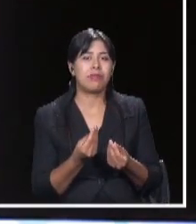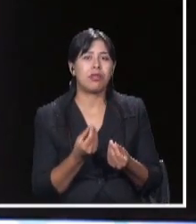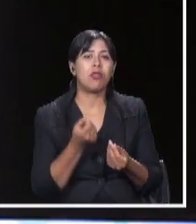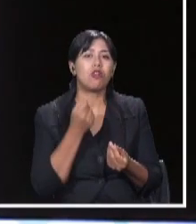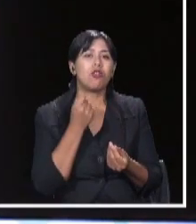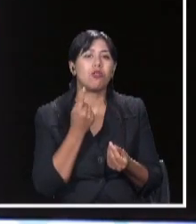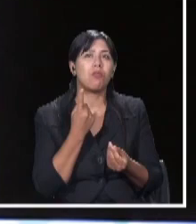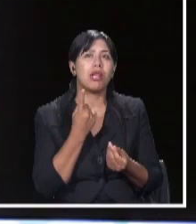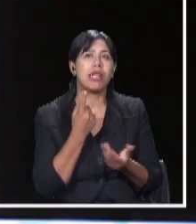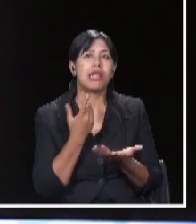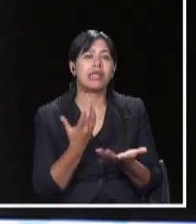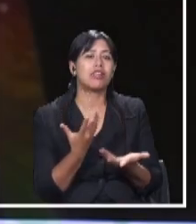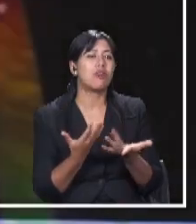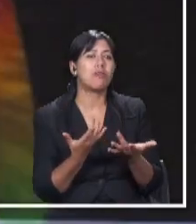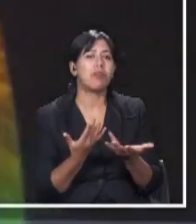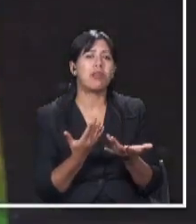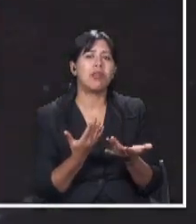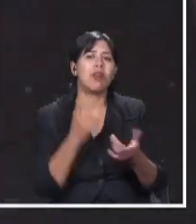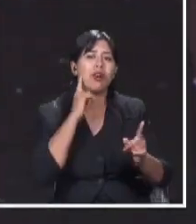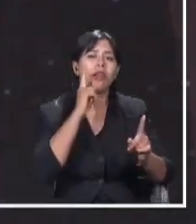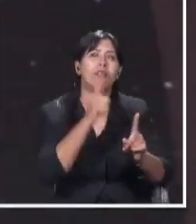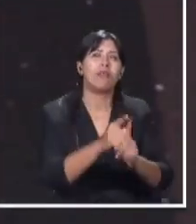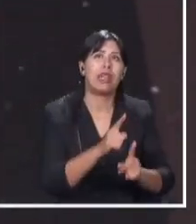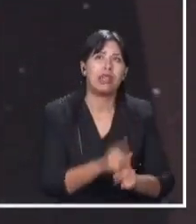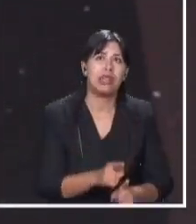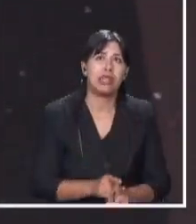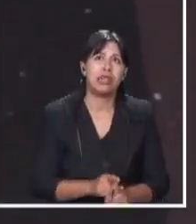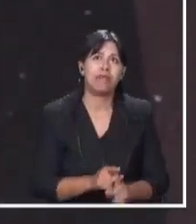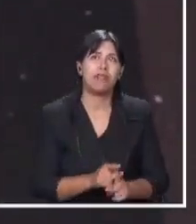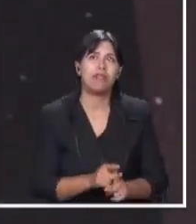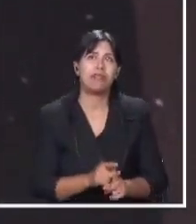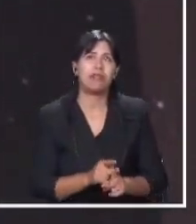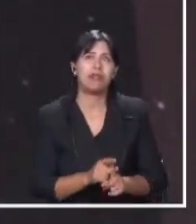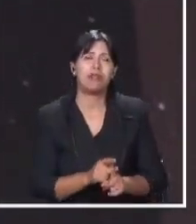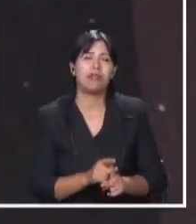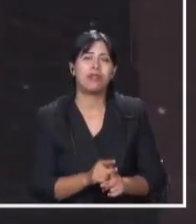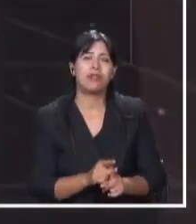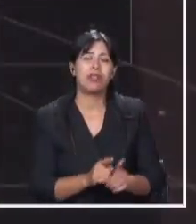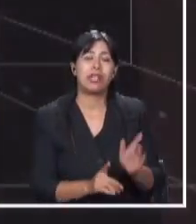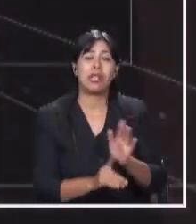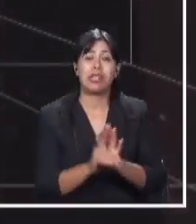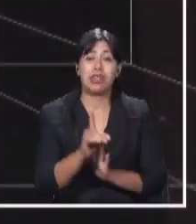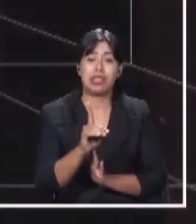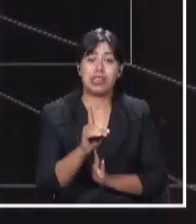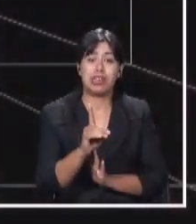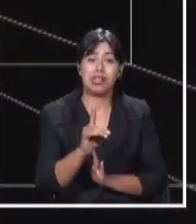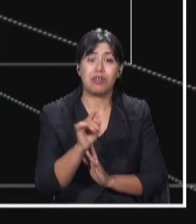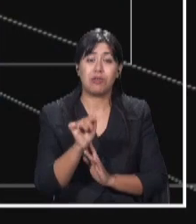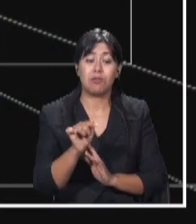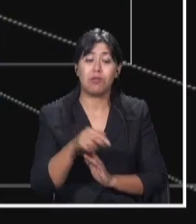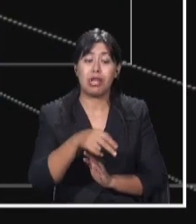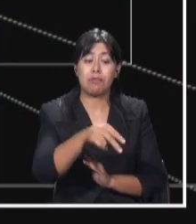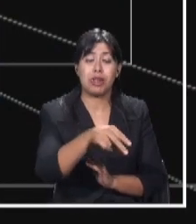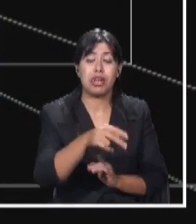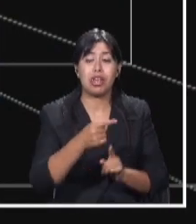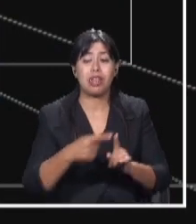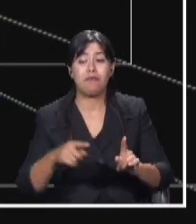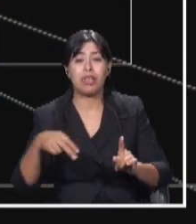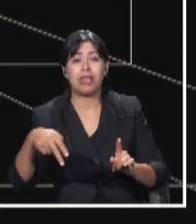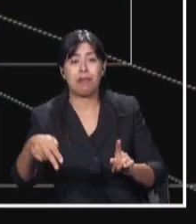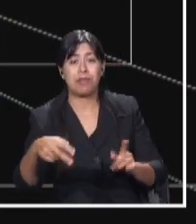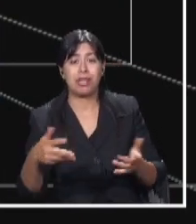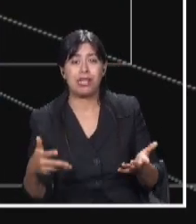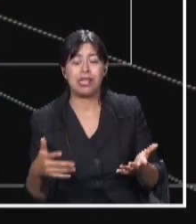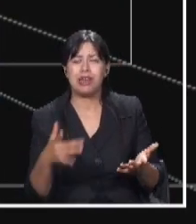los fitness, cuáles son los objetivos que desarrollan un tipo de caminar u otro. Y ahí